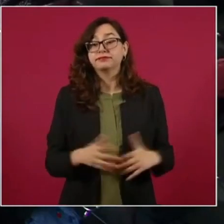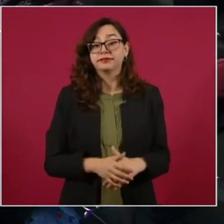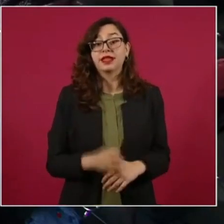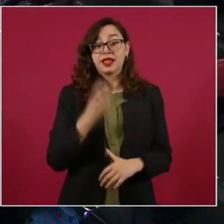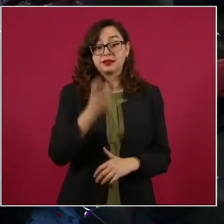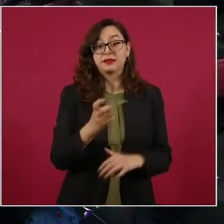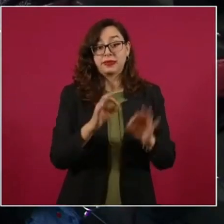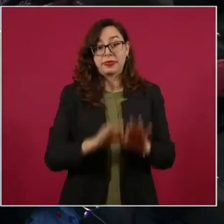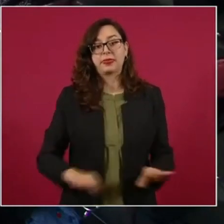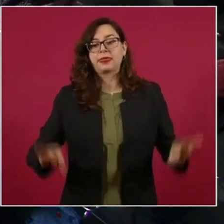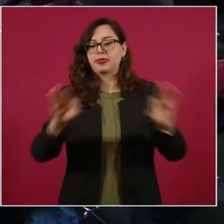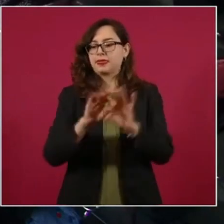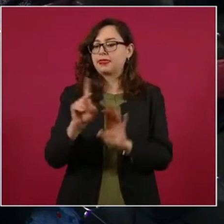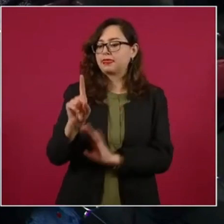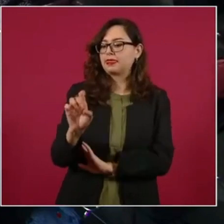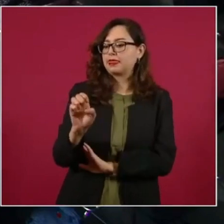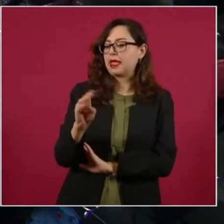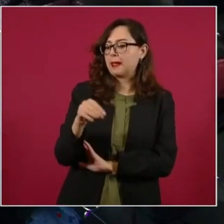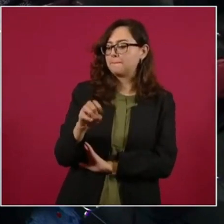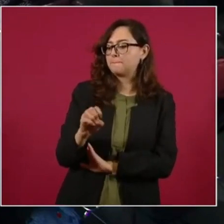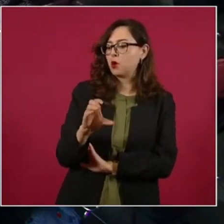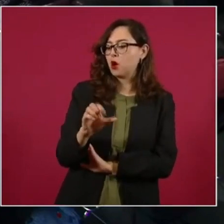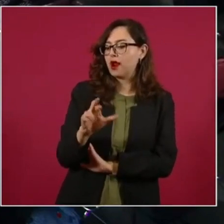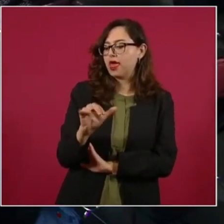Eso es lo que tiene que ver con los tratados de Bucareli.